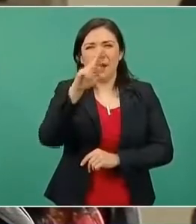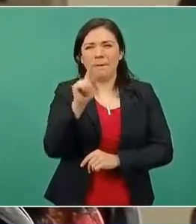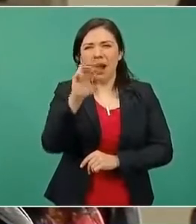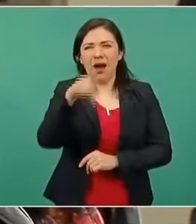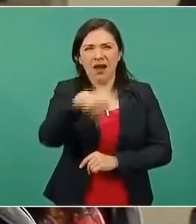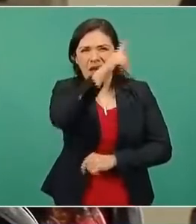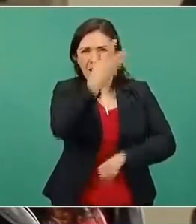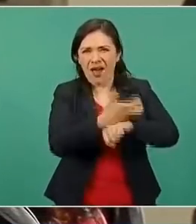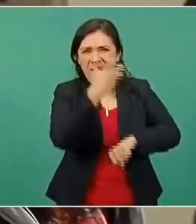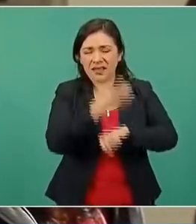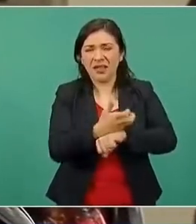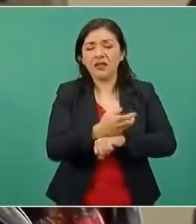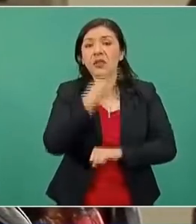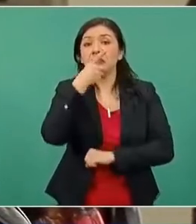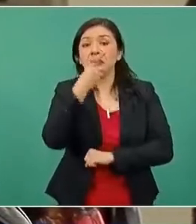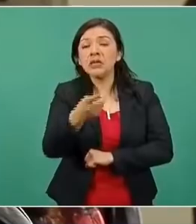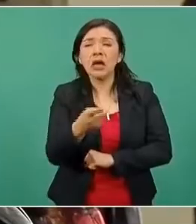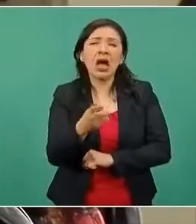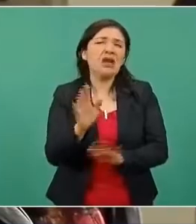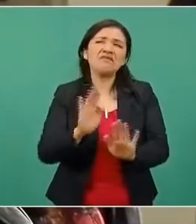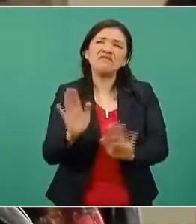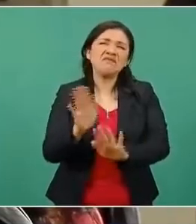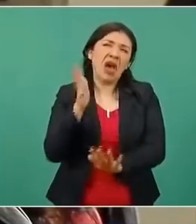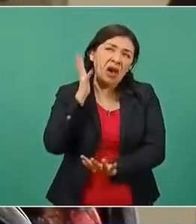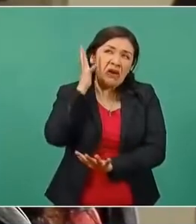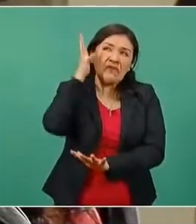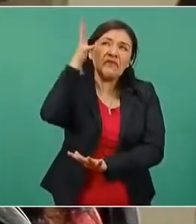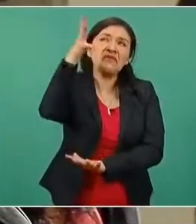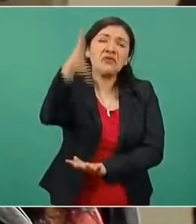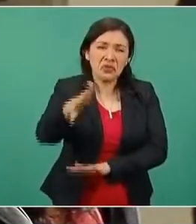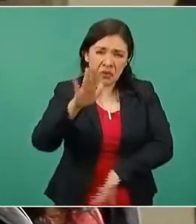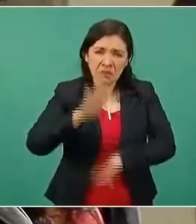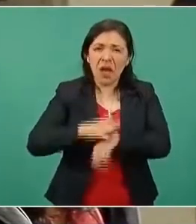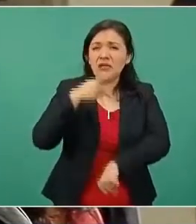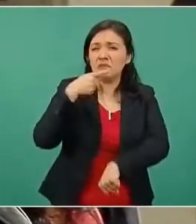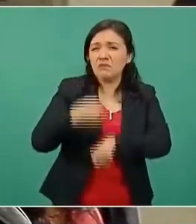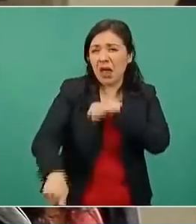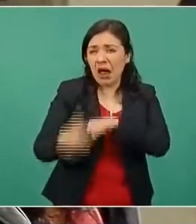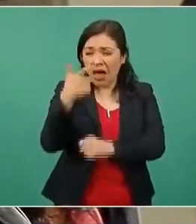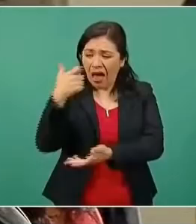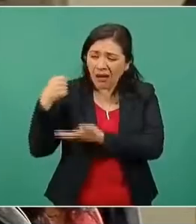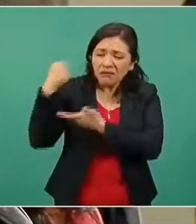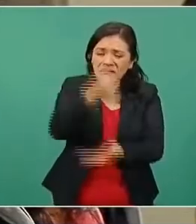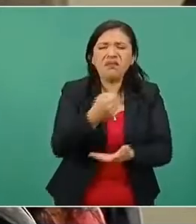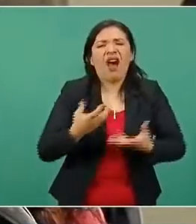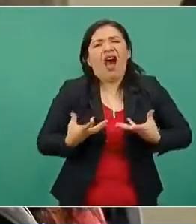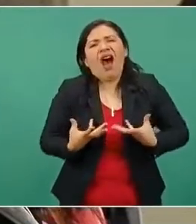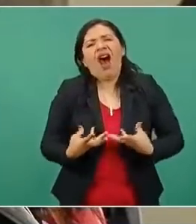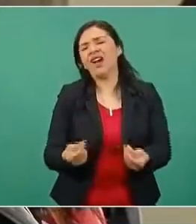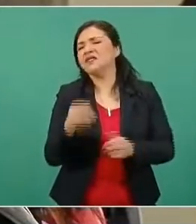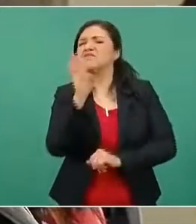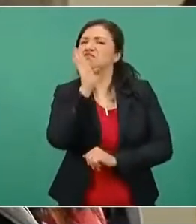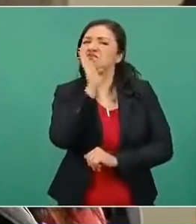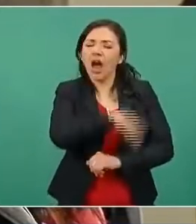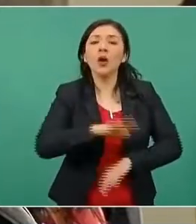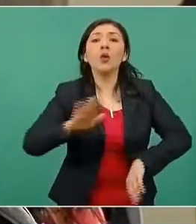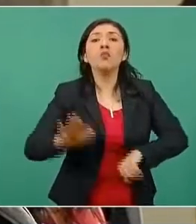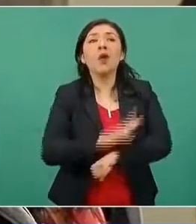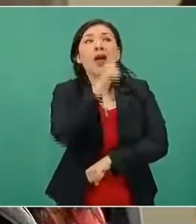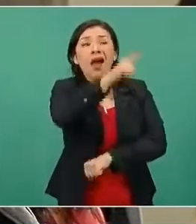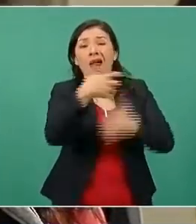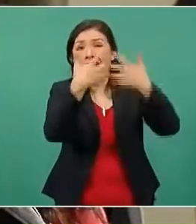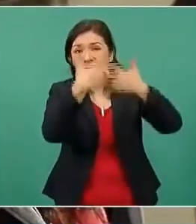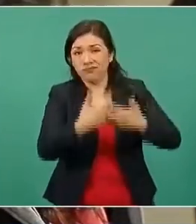que dice que a la larga podría ser riesgosa la inversión porque los